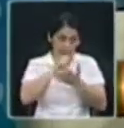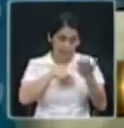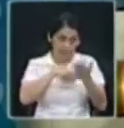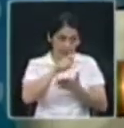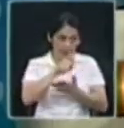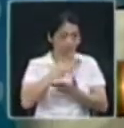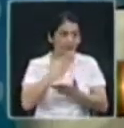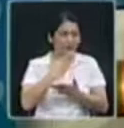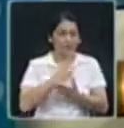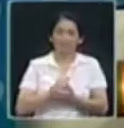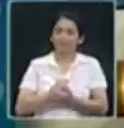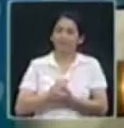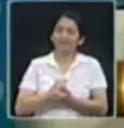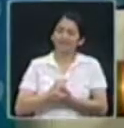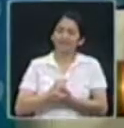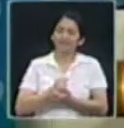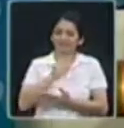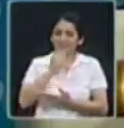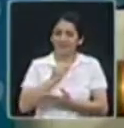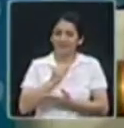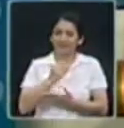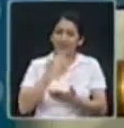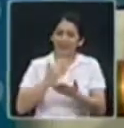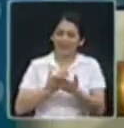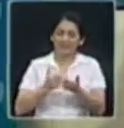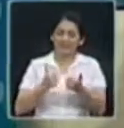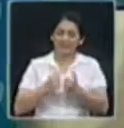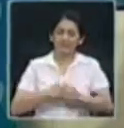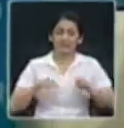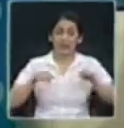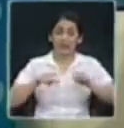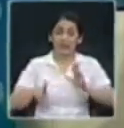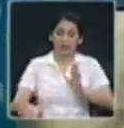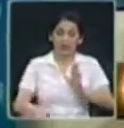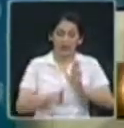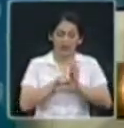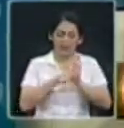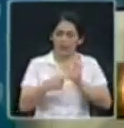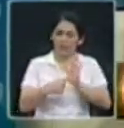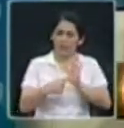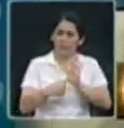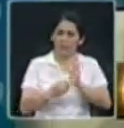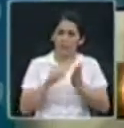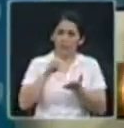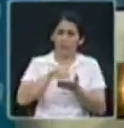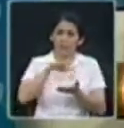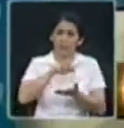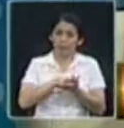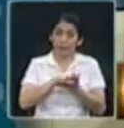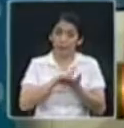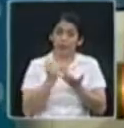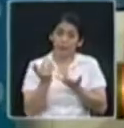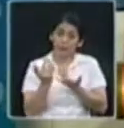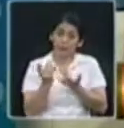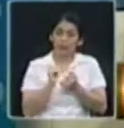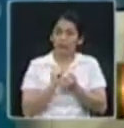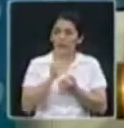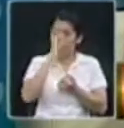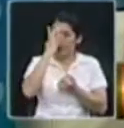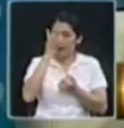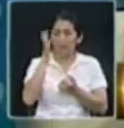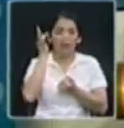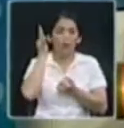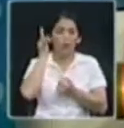manera, un saludo a todos los televidentes. Claro que sí, bueno, esta es una ley de prevención para la violencia en contra de las mujeres, que es